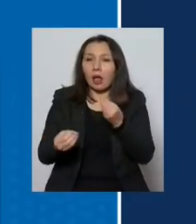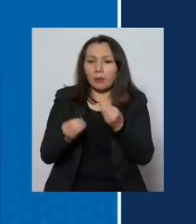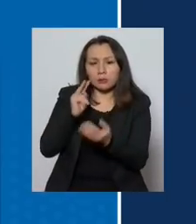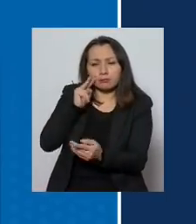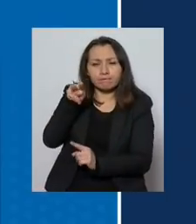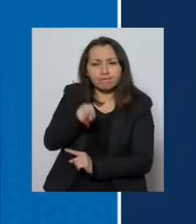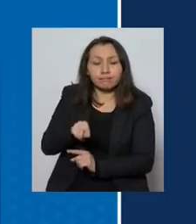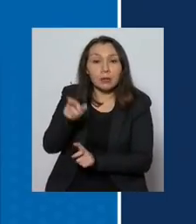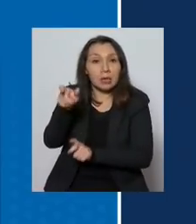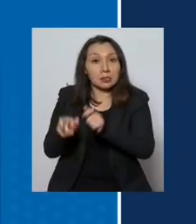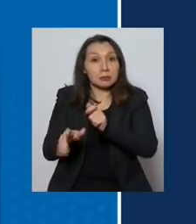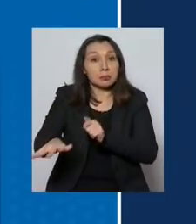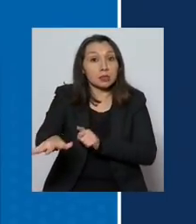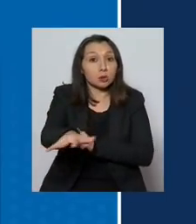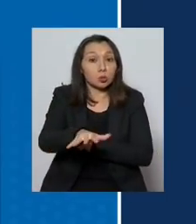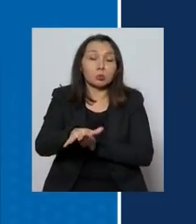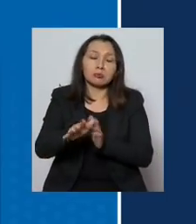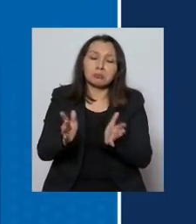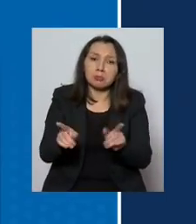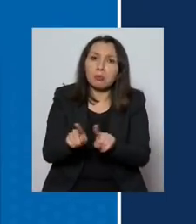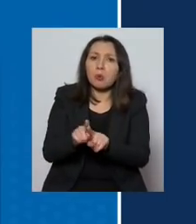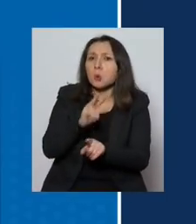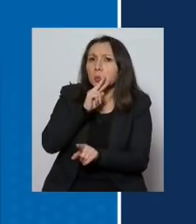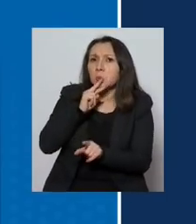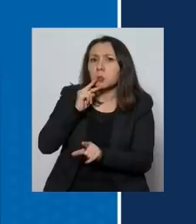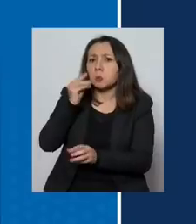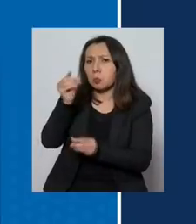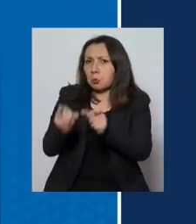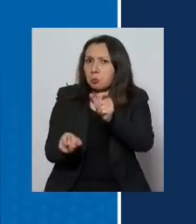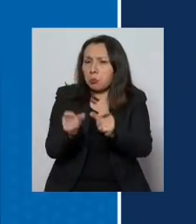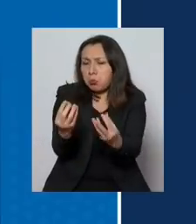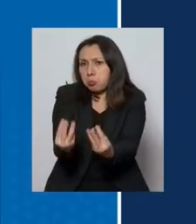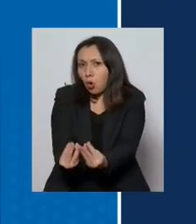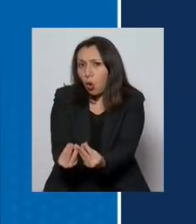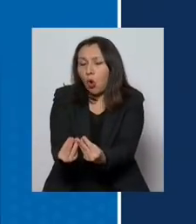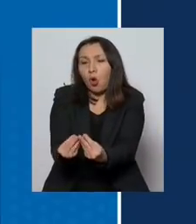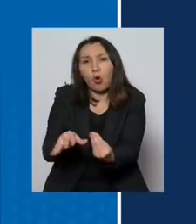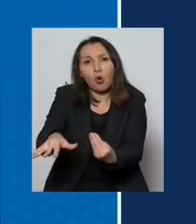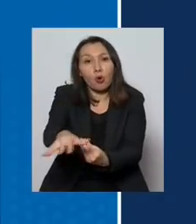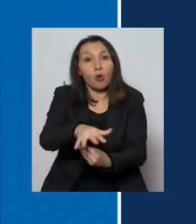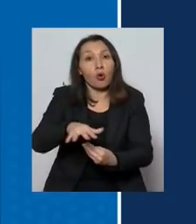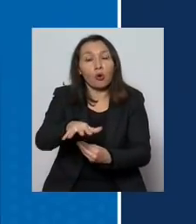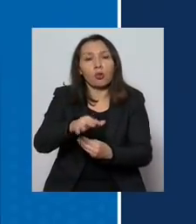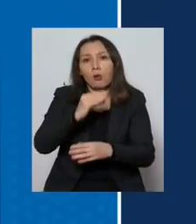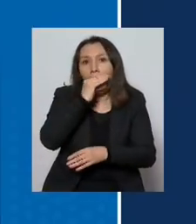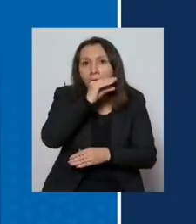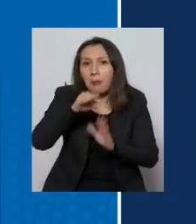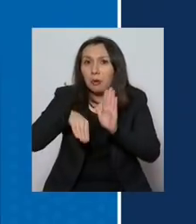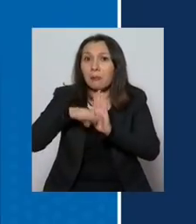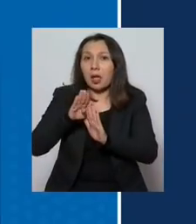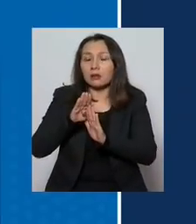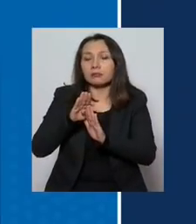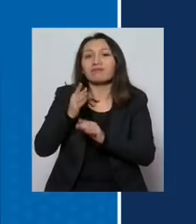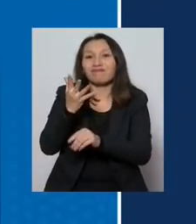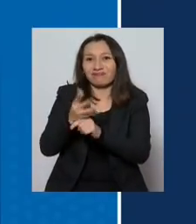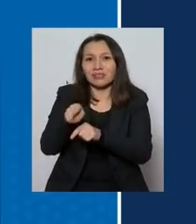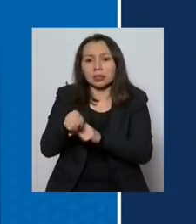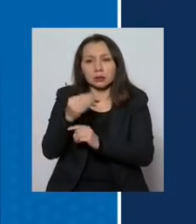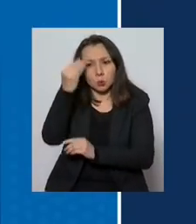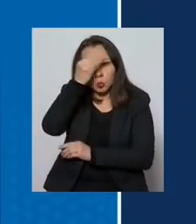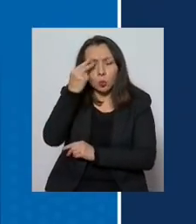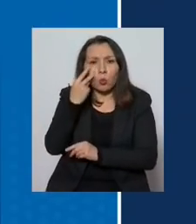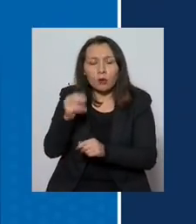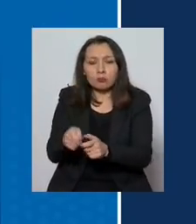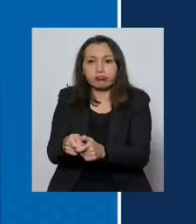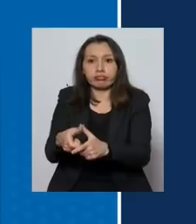pesar de que la población es relativamente pequeña y fundamentalmente rural, tenemos un brote preocupante